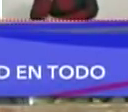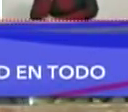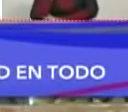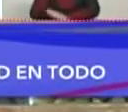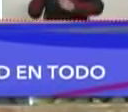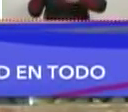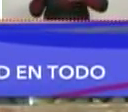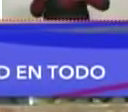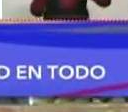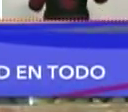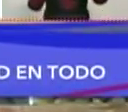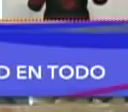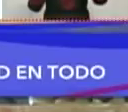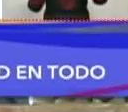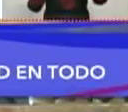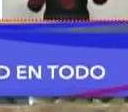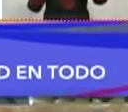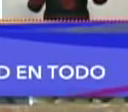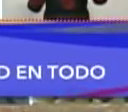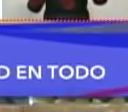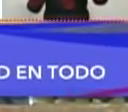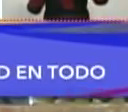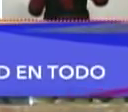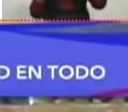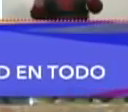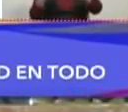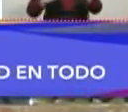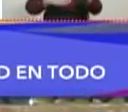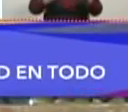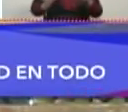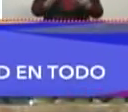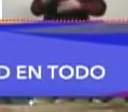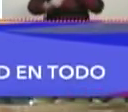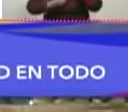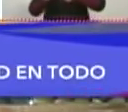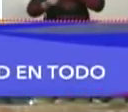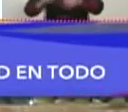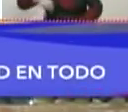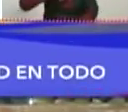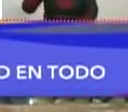rumbo. ¿Y qué podemos ser nosotros los venezolanos?